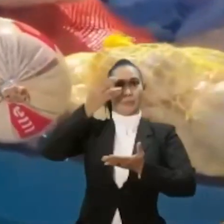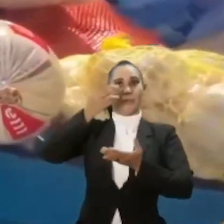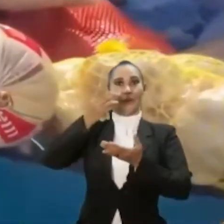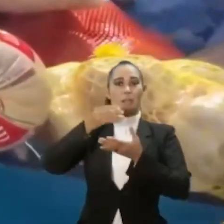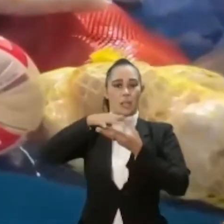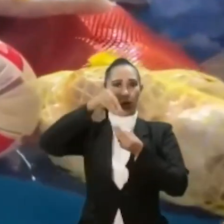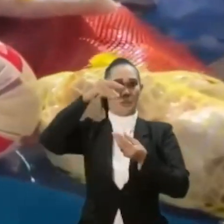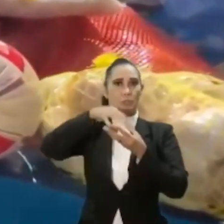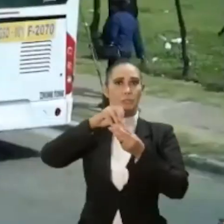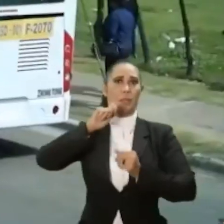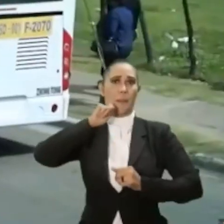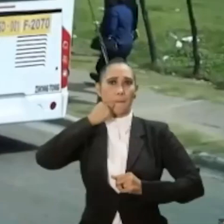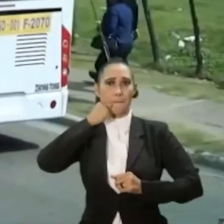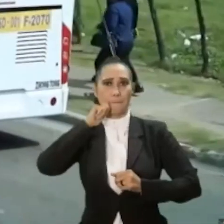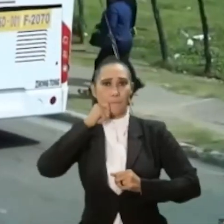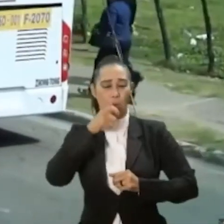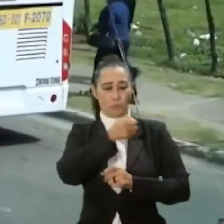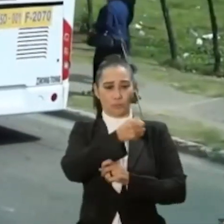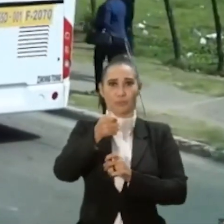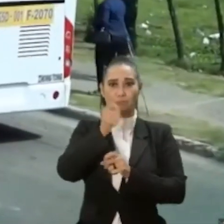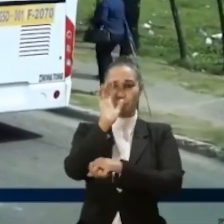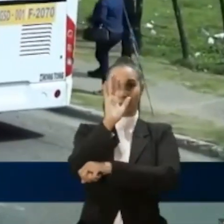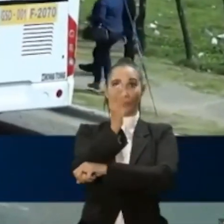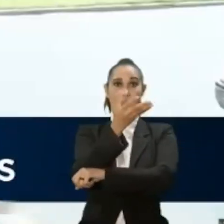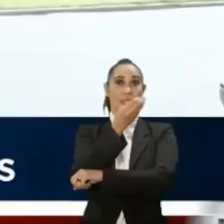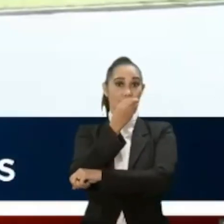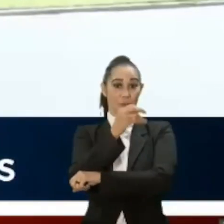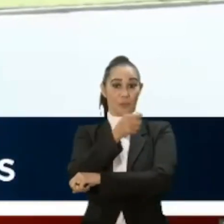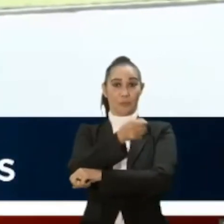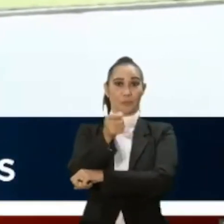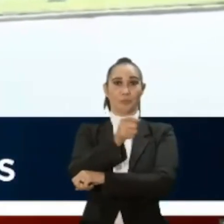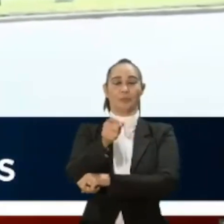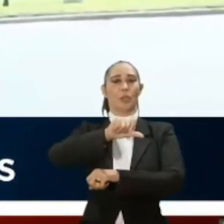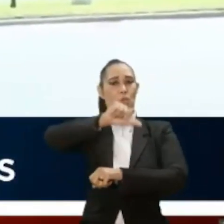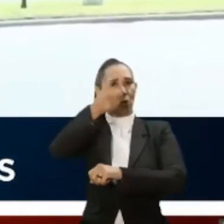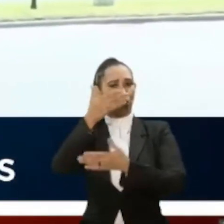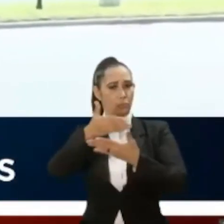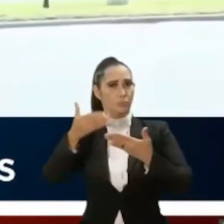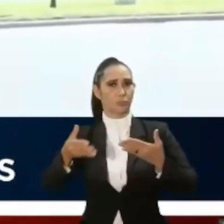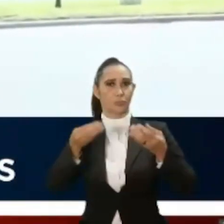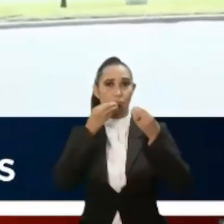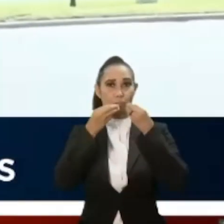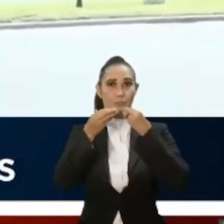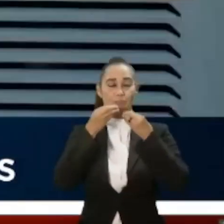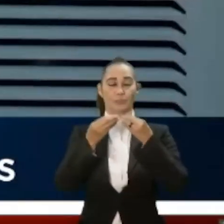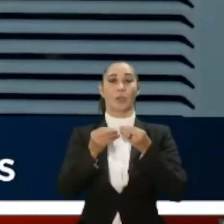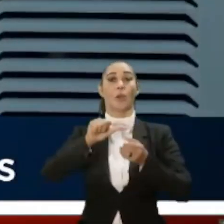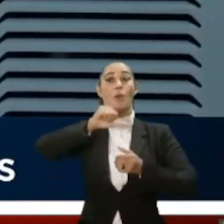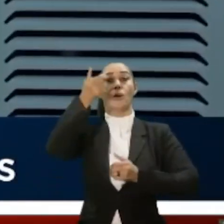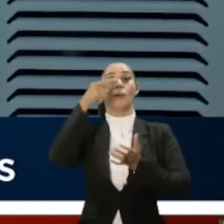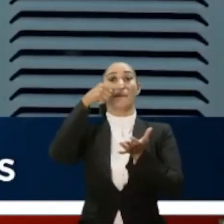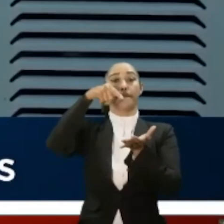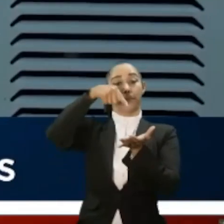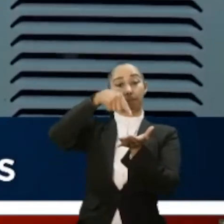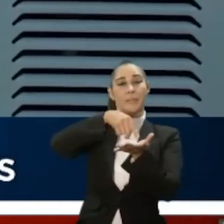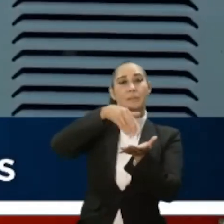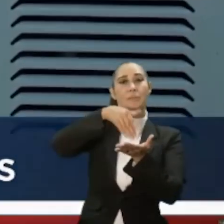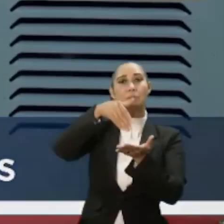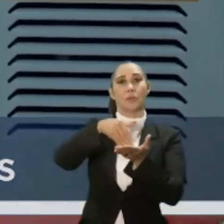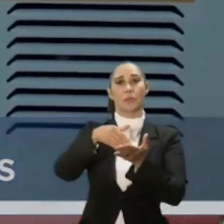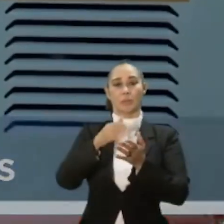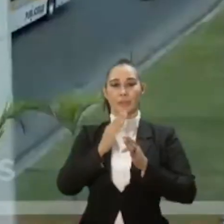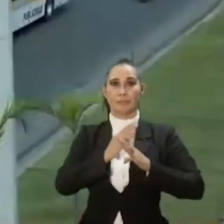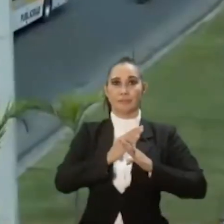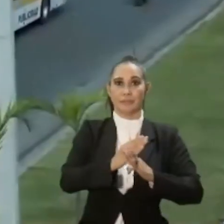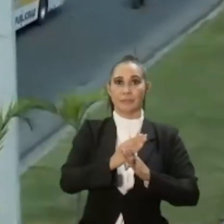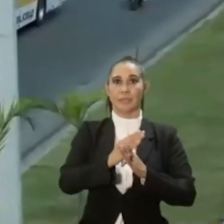de la harina, del pollo, de los fertilizantes y demás productos de la canasta alimentaria, y otros 1,000 millones de pesos para frenar el aumento